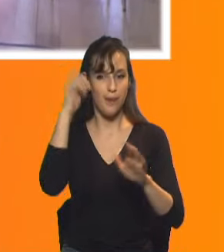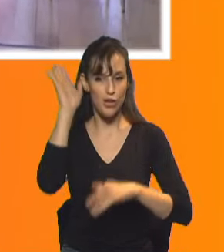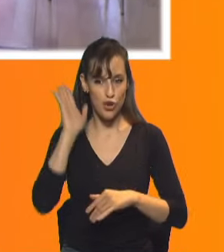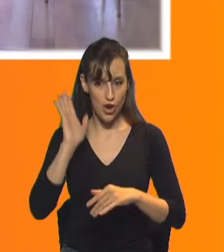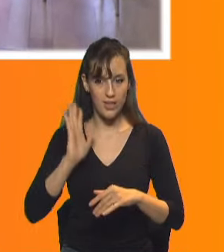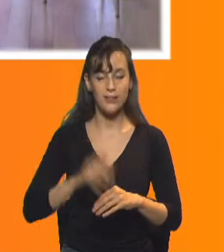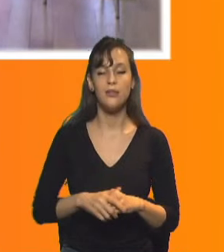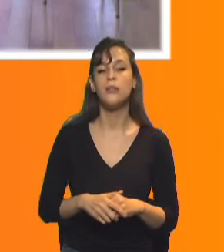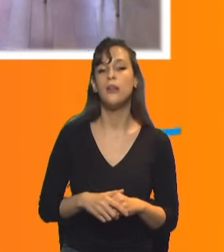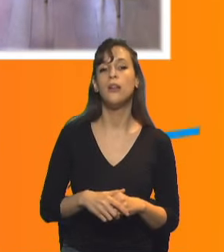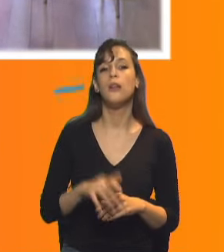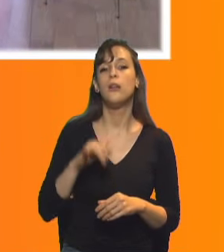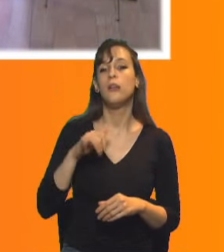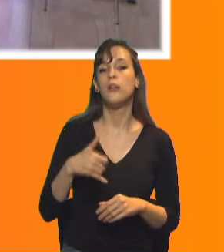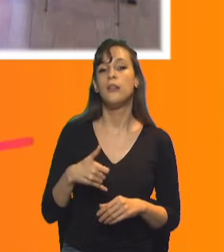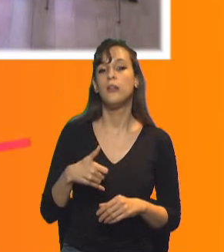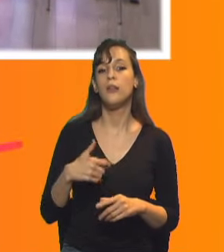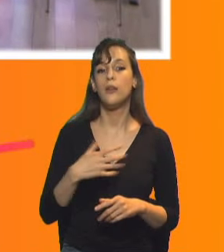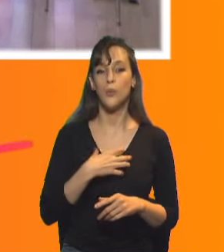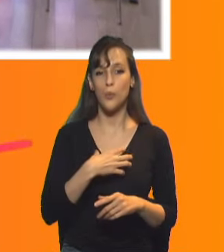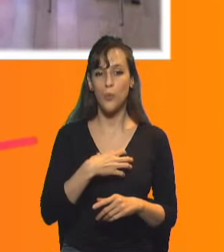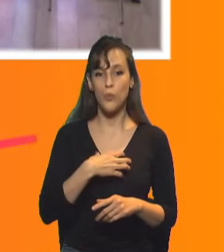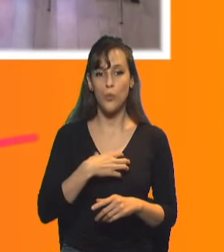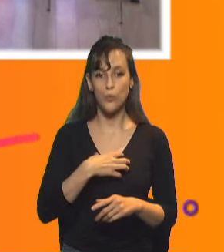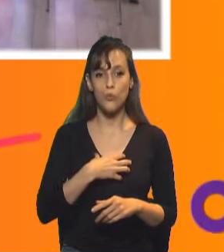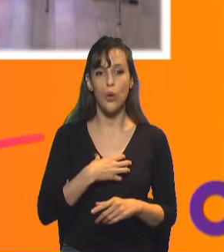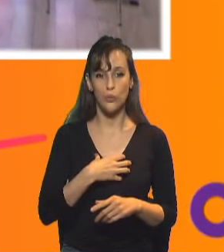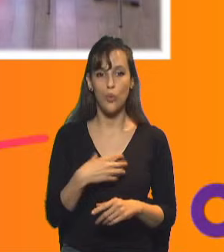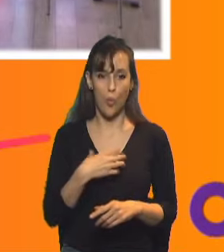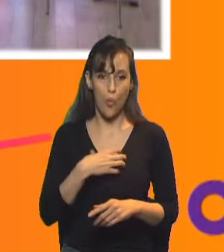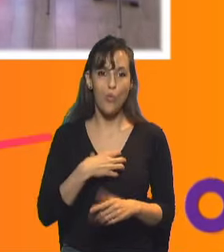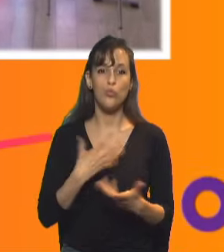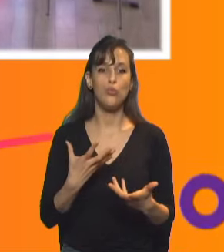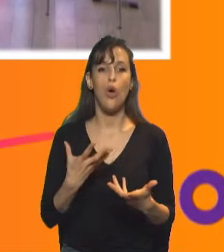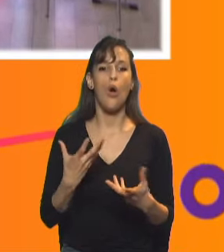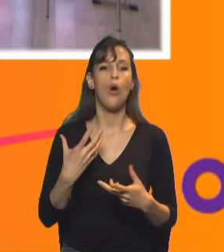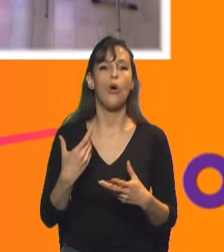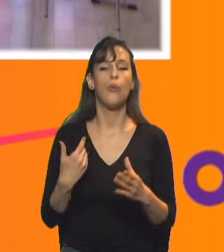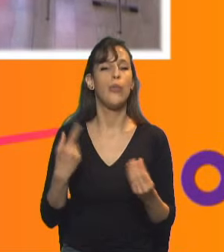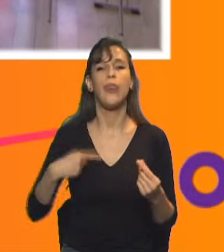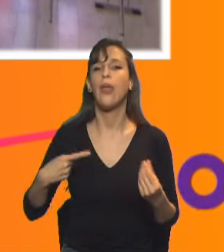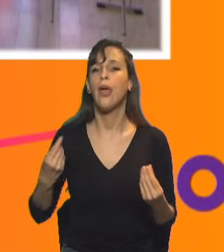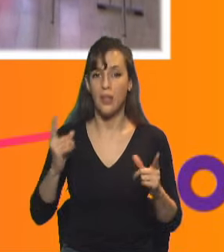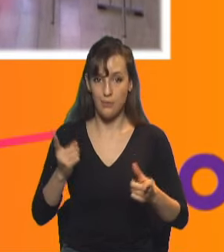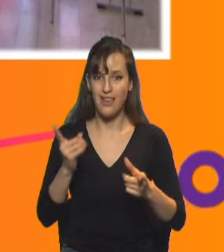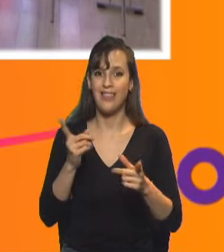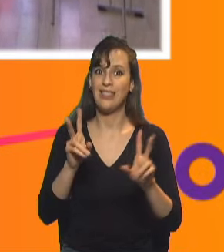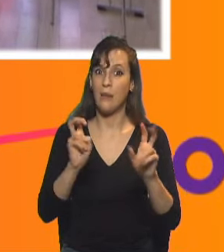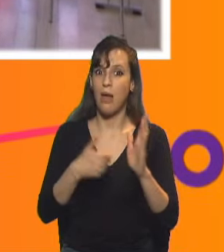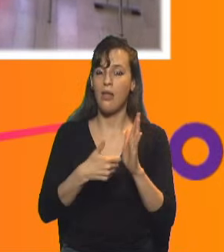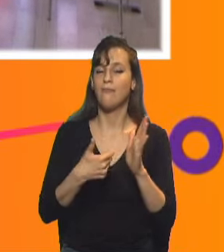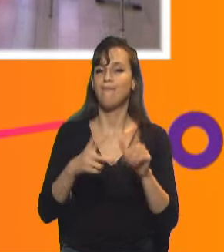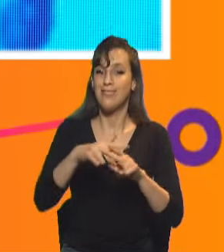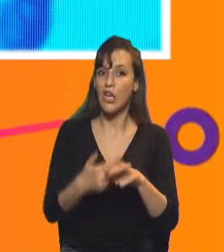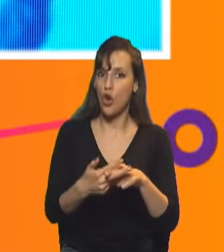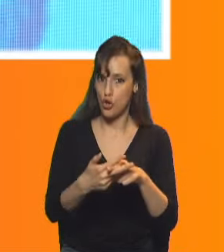que una gran cantidad de cursos que nosotros tenemos son de inclusión digital. Parte de la oferta que nosotros tenemos es